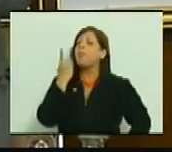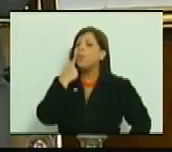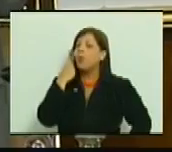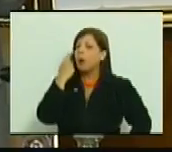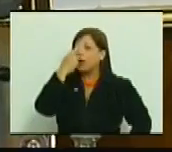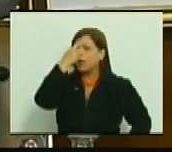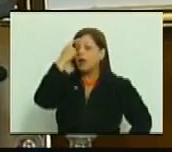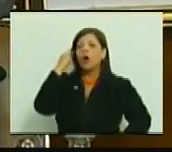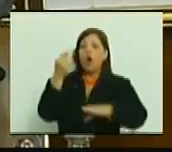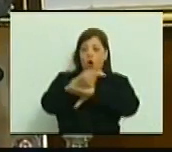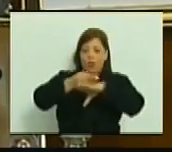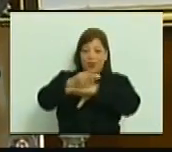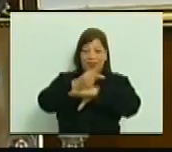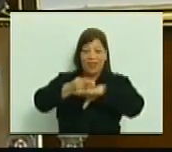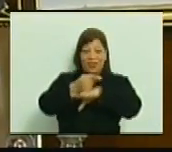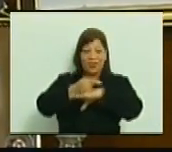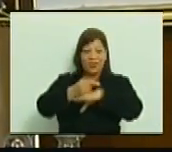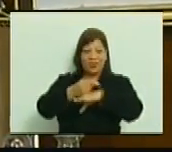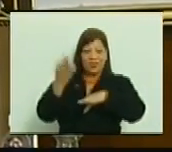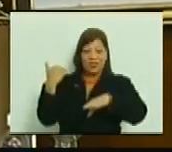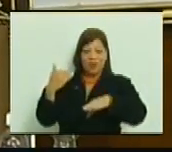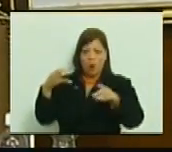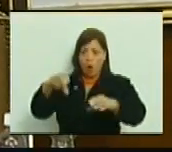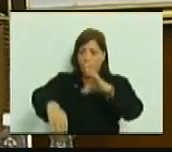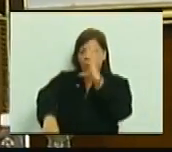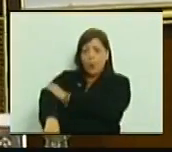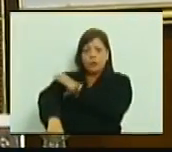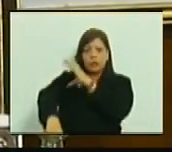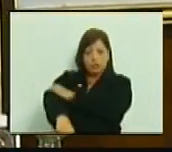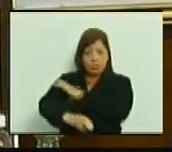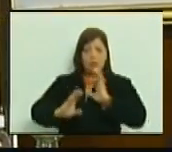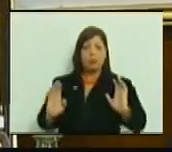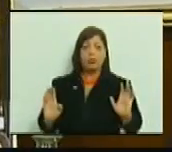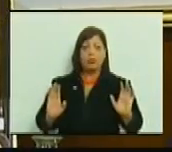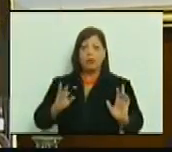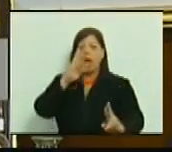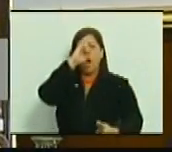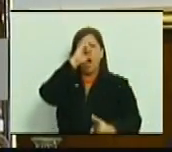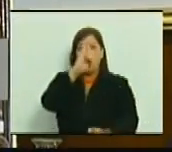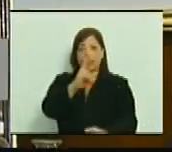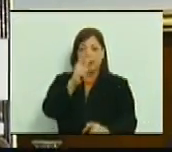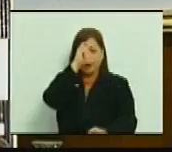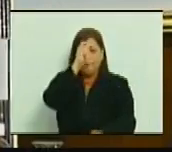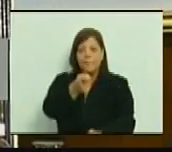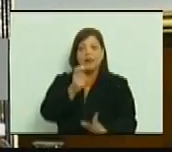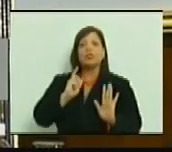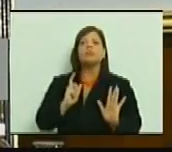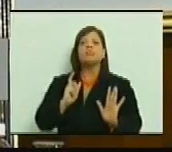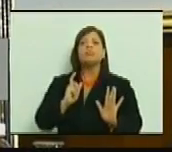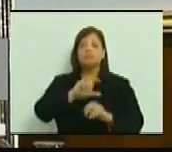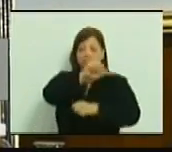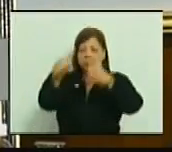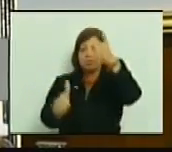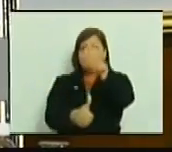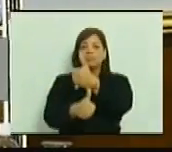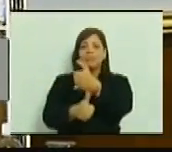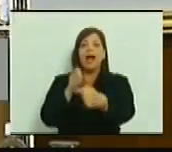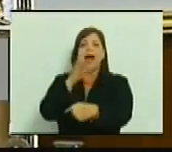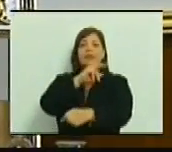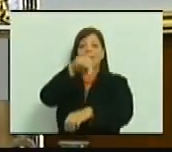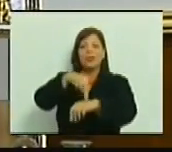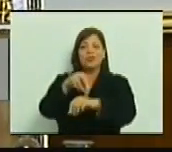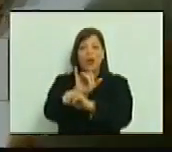tenido gobernadores de partidos de oposición electos que han reconocido el carácter plenipotenciario de la Asamblea